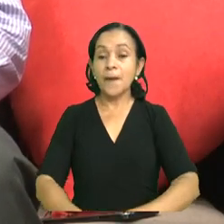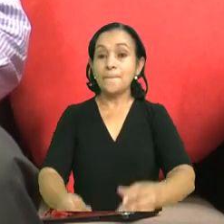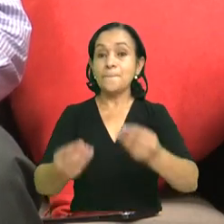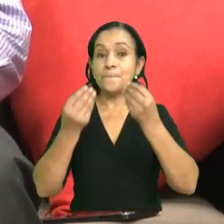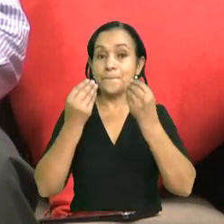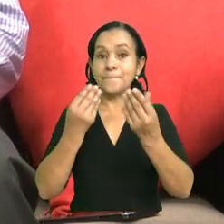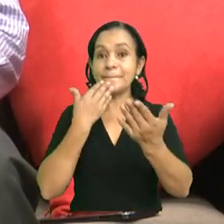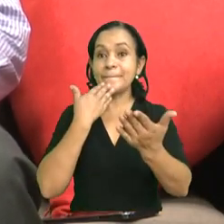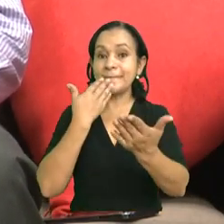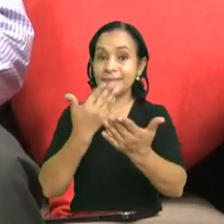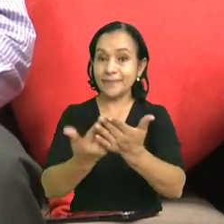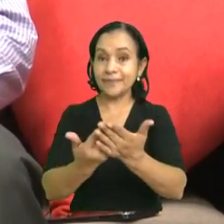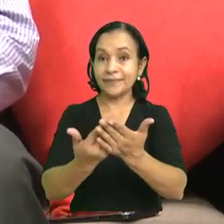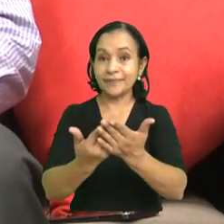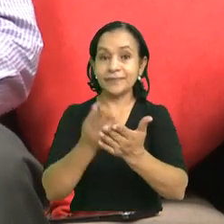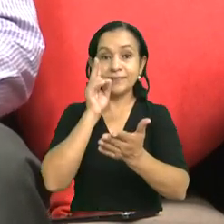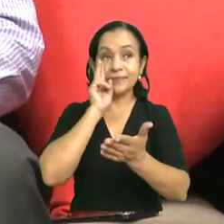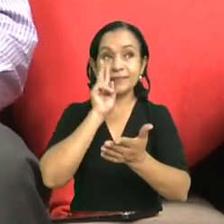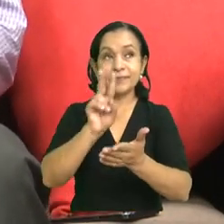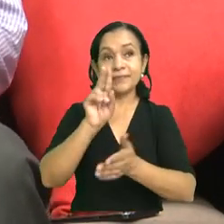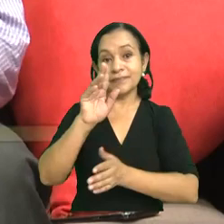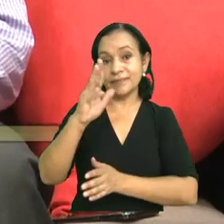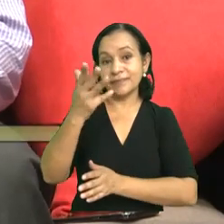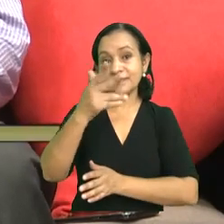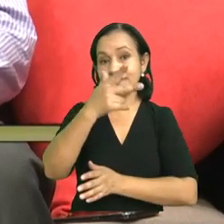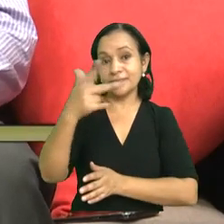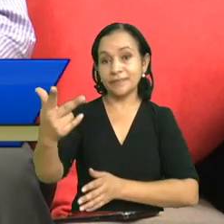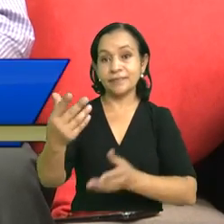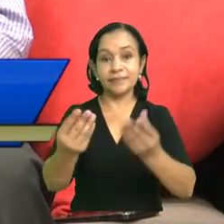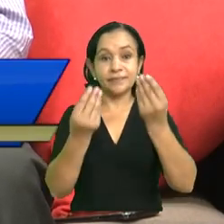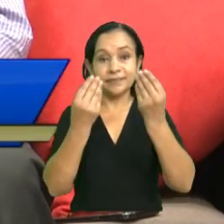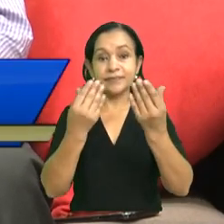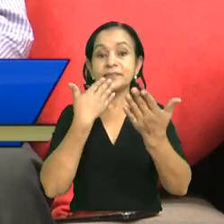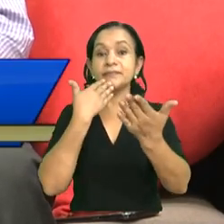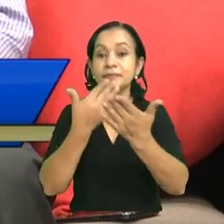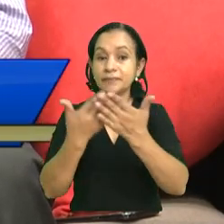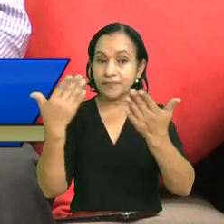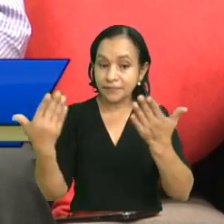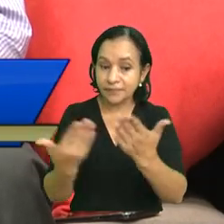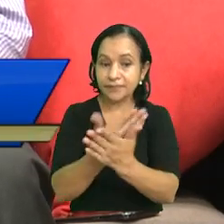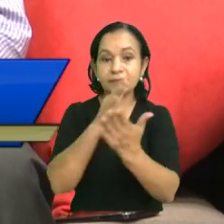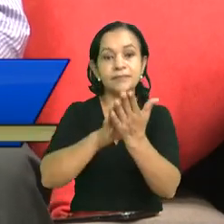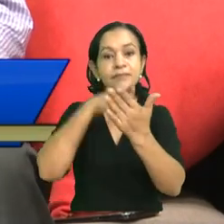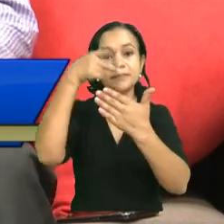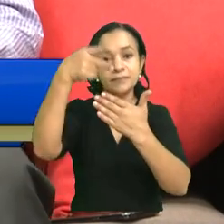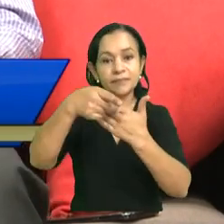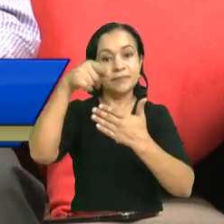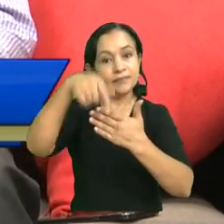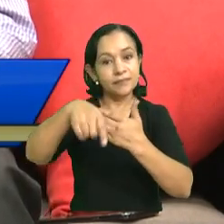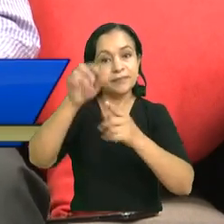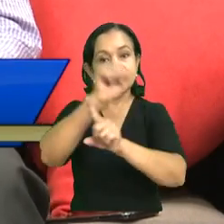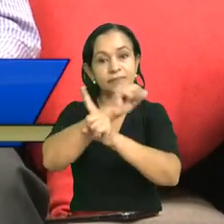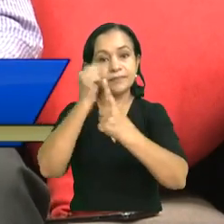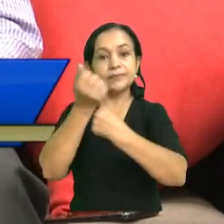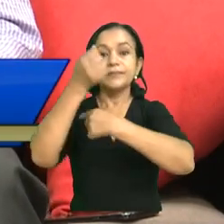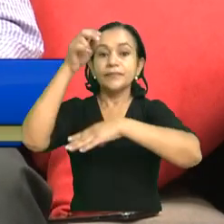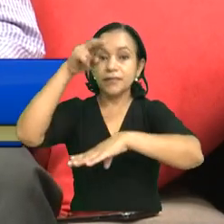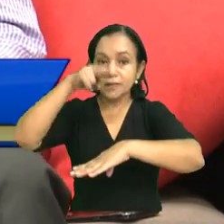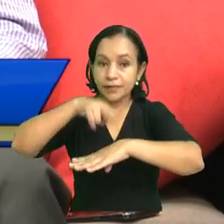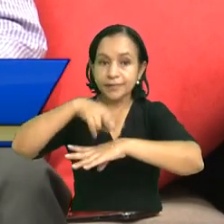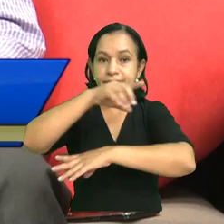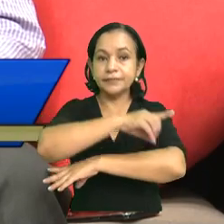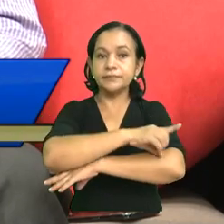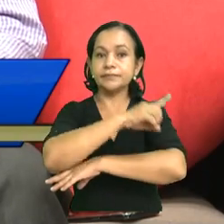Muchísimas gracias por estar en sintonía del canal parlamentario. Muchísimas gracias por acompañarnos en una nueva edición de su programa Desde el Parlamento. Una